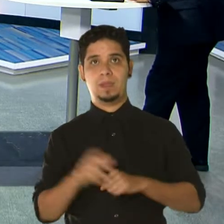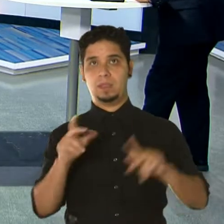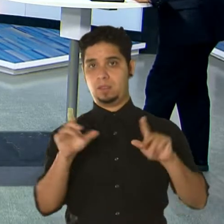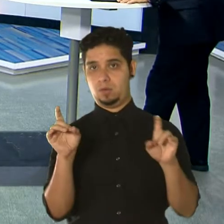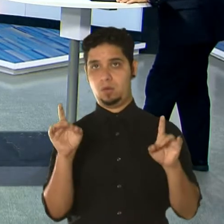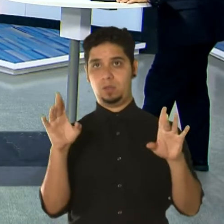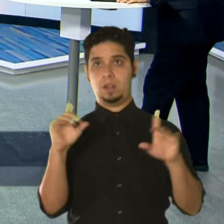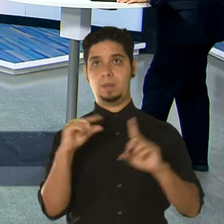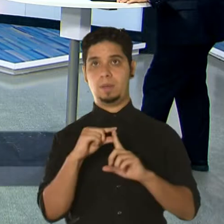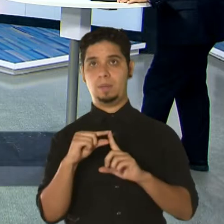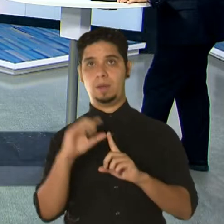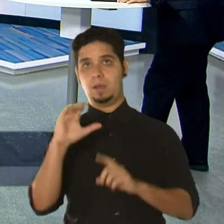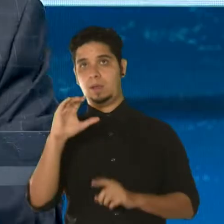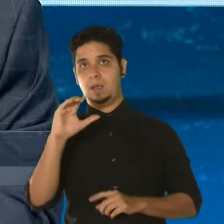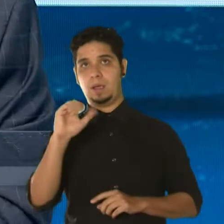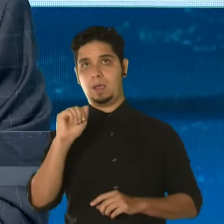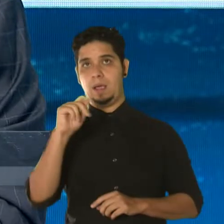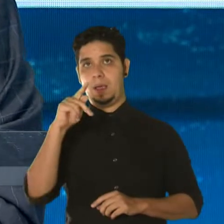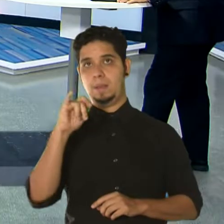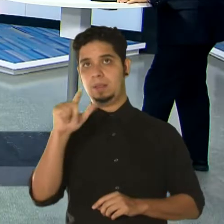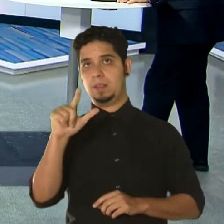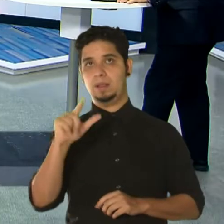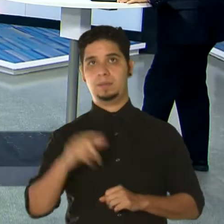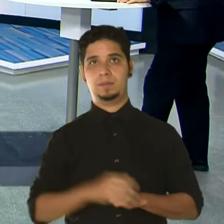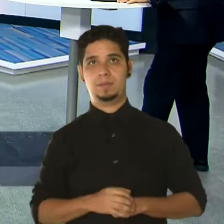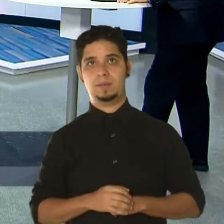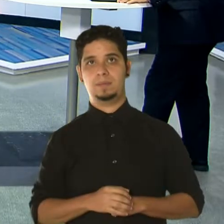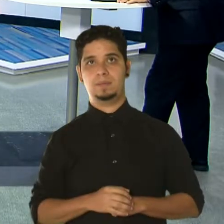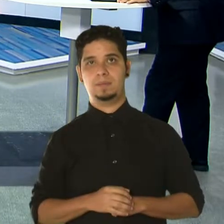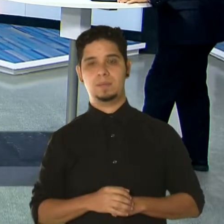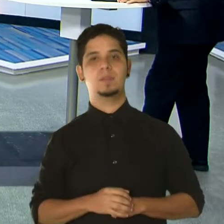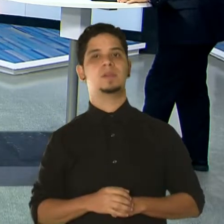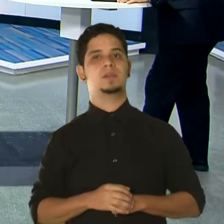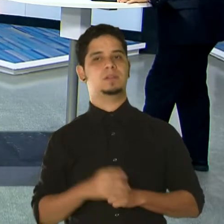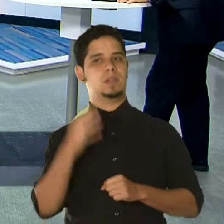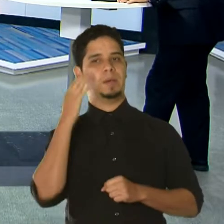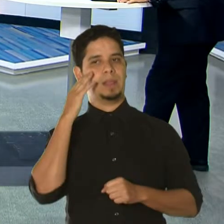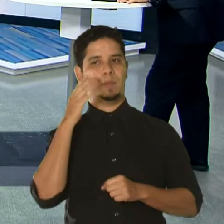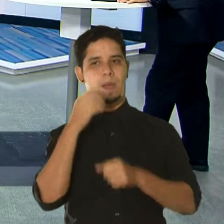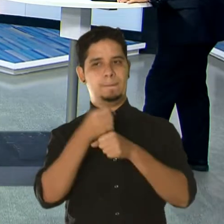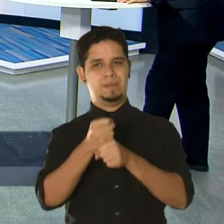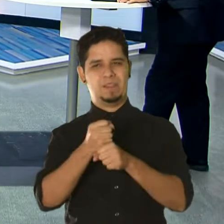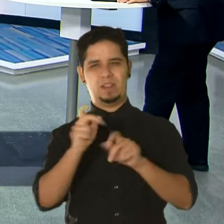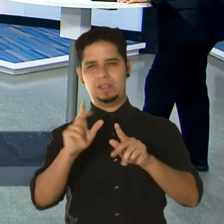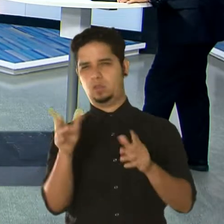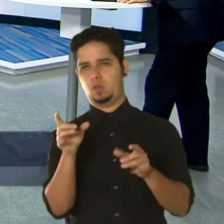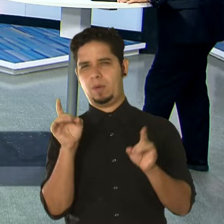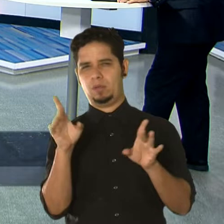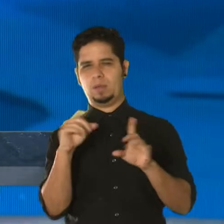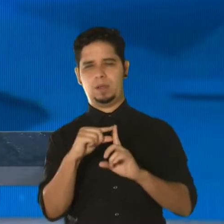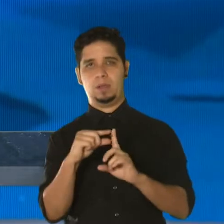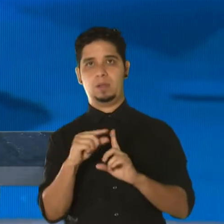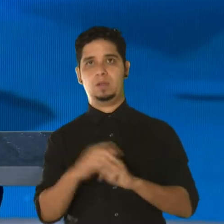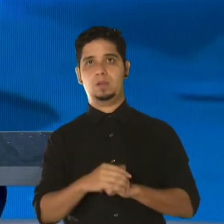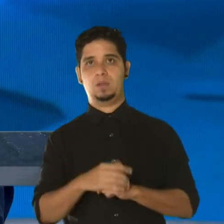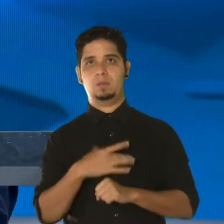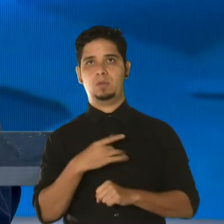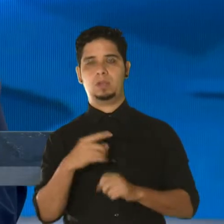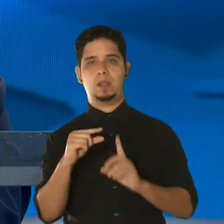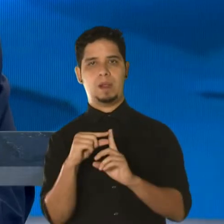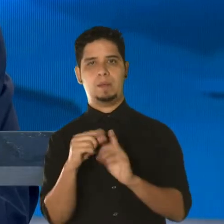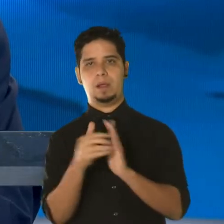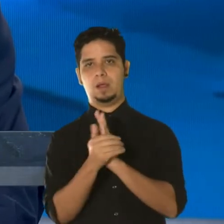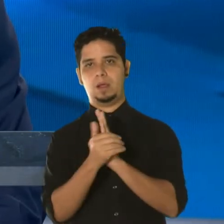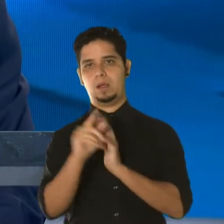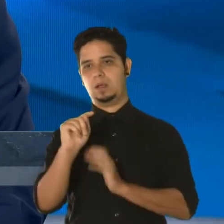porque también tenemos los compañeros que es como que estamos exprimiendo capital o sacándole algo de capital. Sí. A mí me gusta, yo uso mucho la palabra talento. Sí,